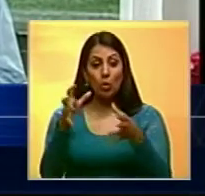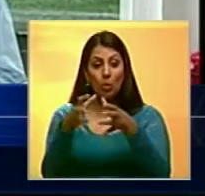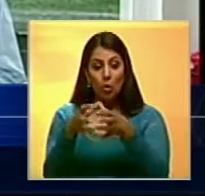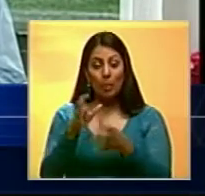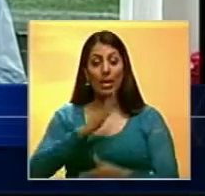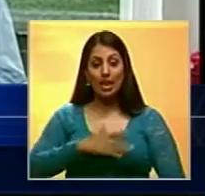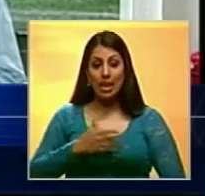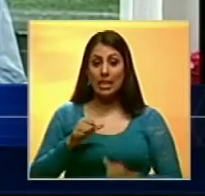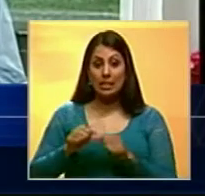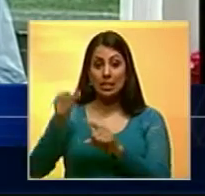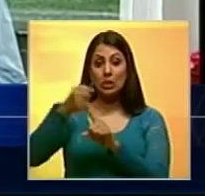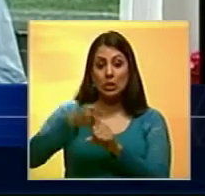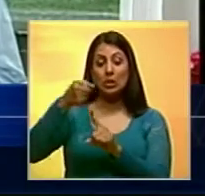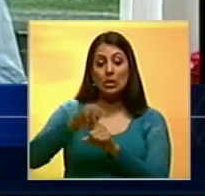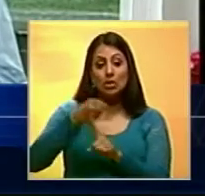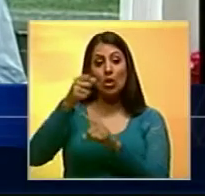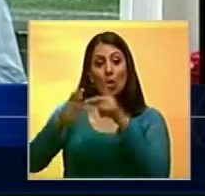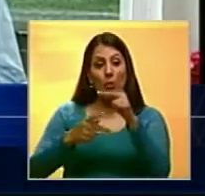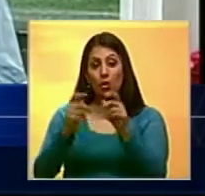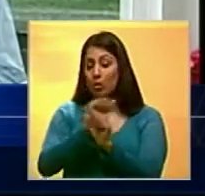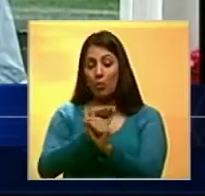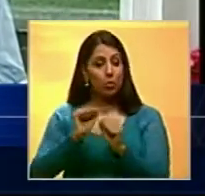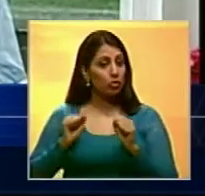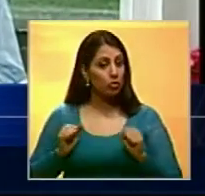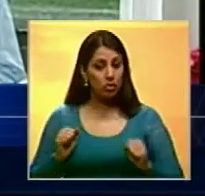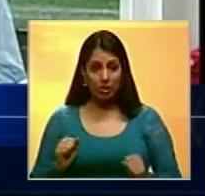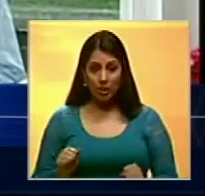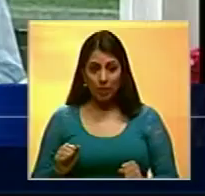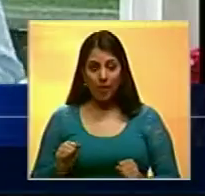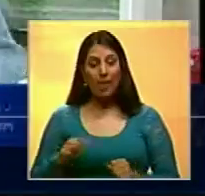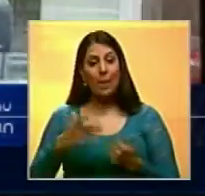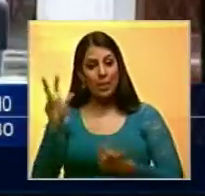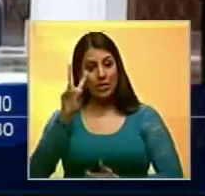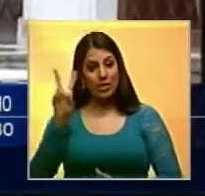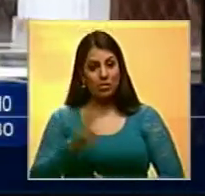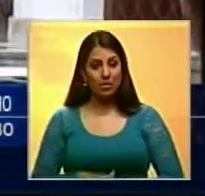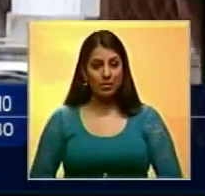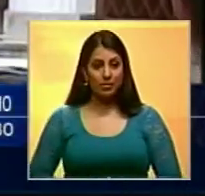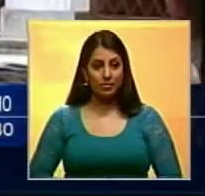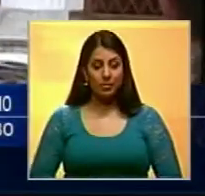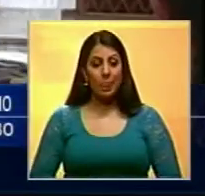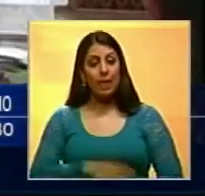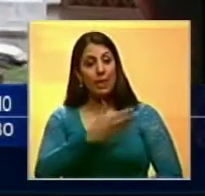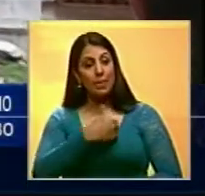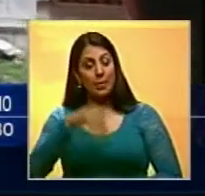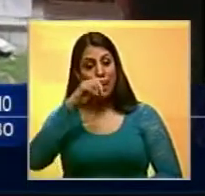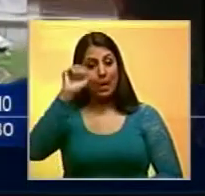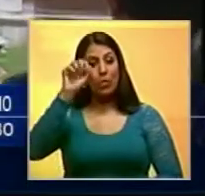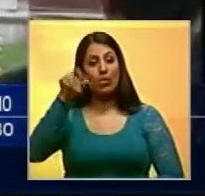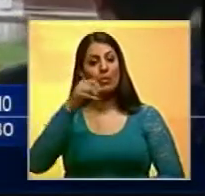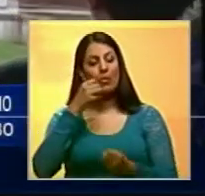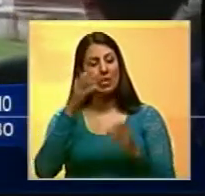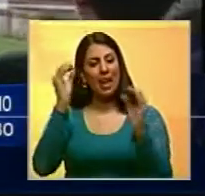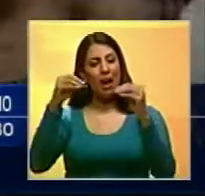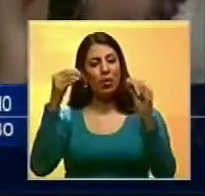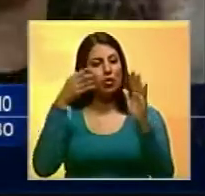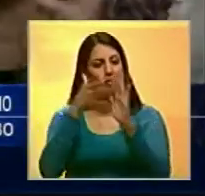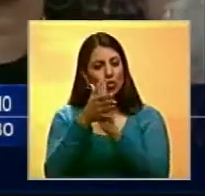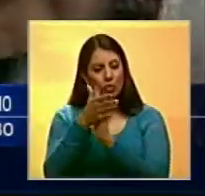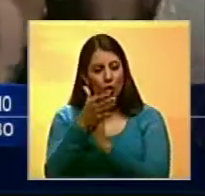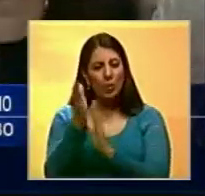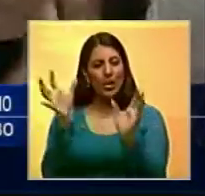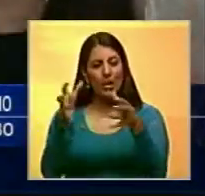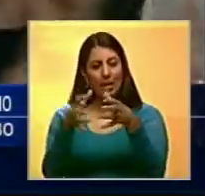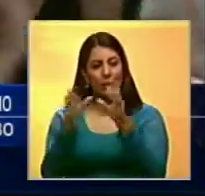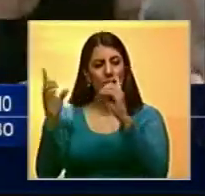que quieren seguir insistiendo en procesos imposibles para Venezuela. El jefe de Estado mencionó parte de los acuerdos concretados en la